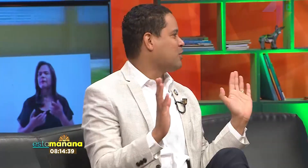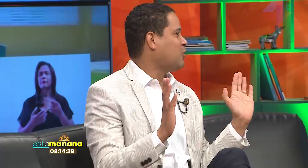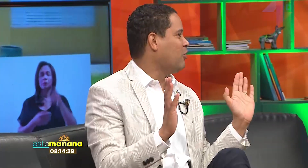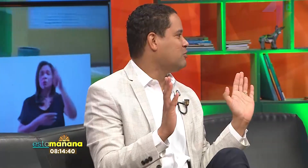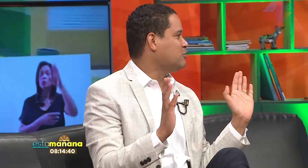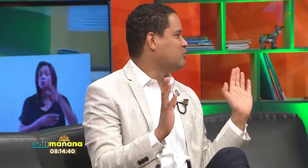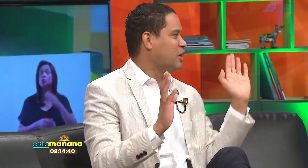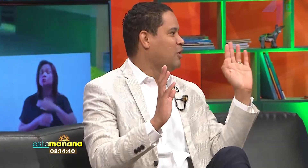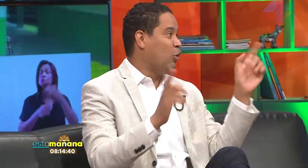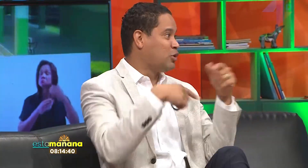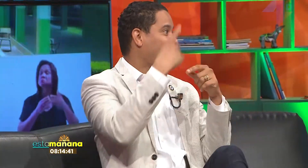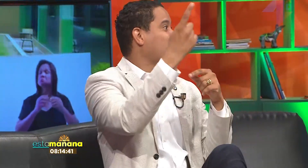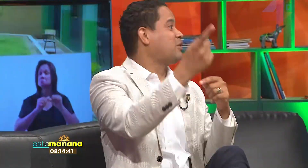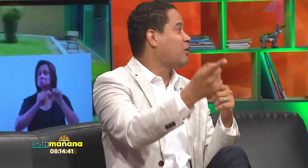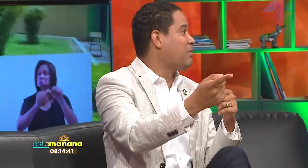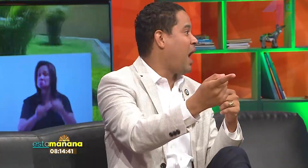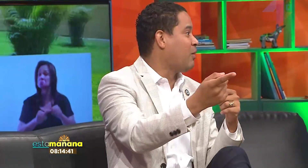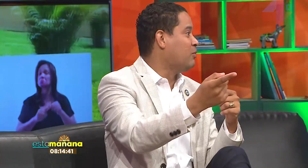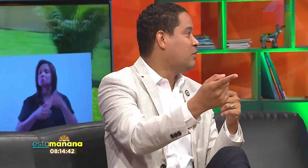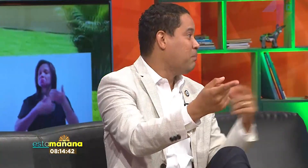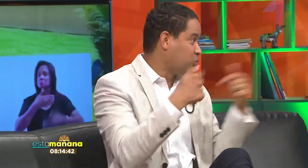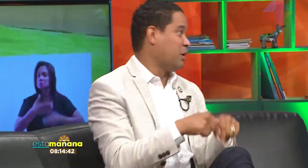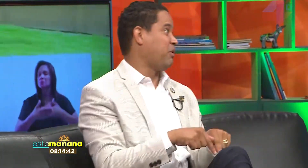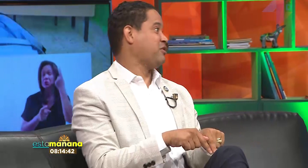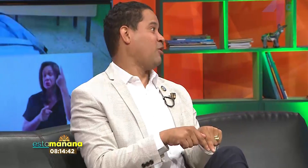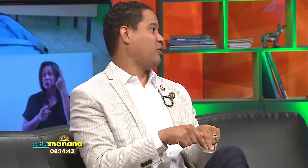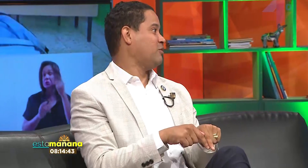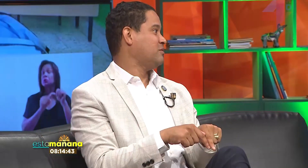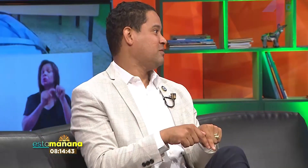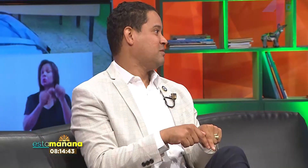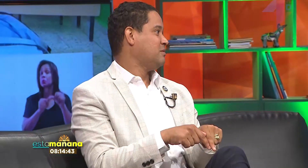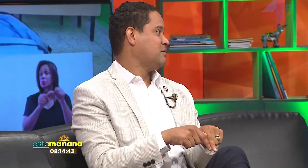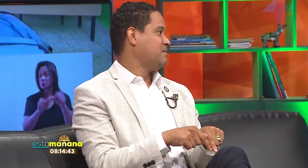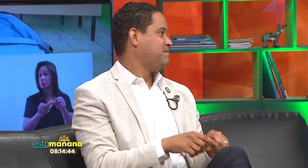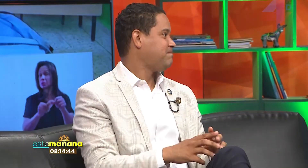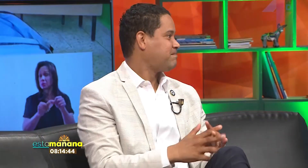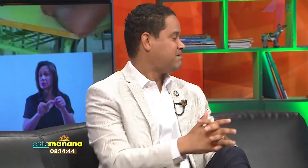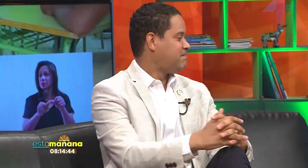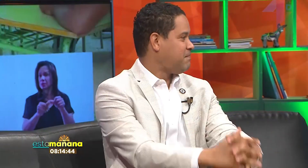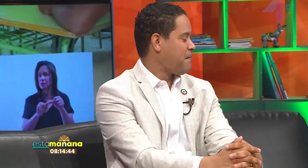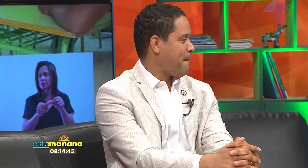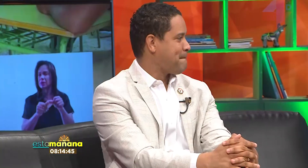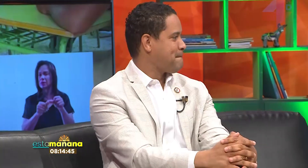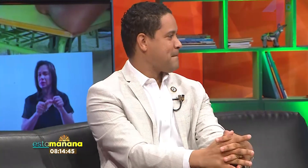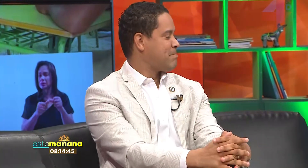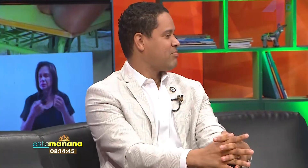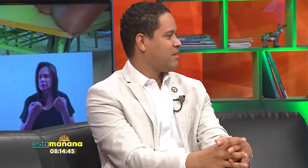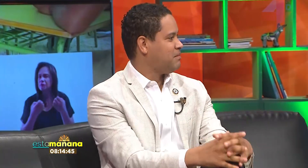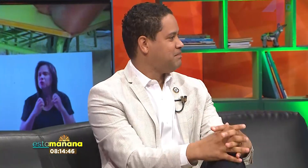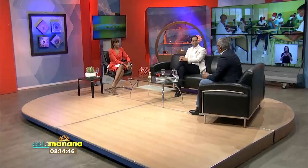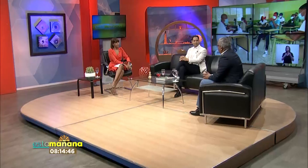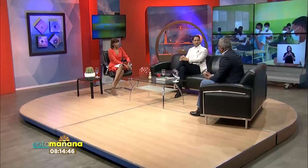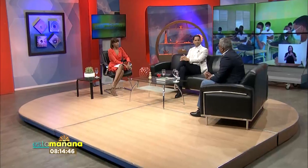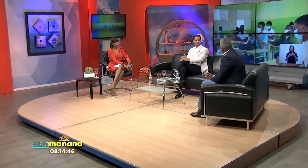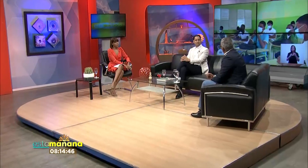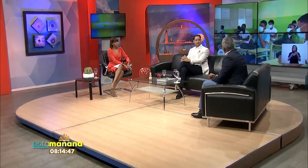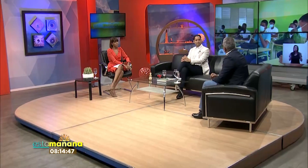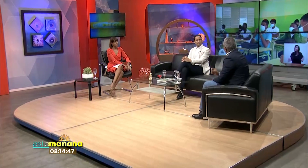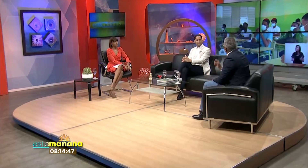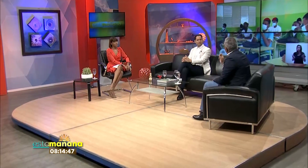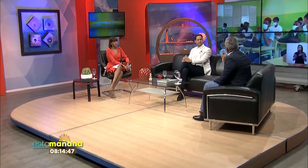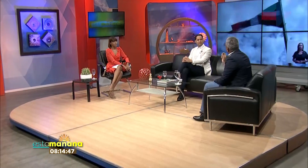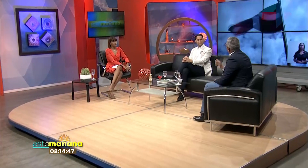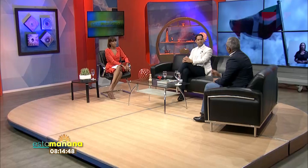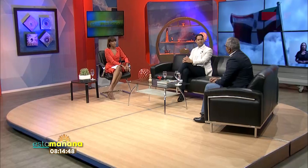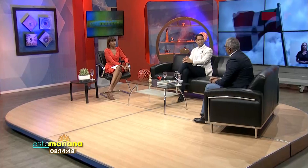en educación. No, usted lo que no está nombrado, pero usted es profesor. Perfecto. ¿Sabes qué me gustaría saber en ese orden?